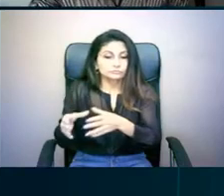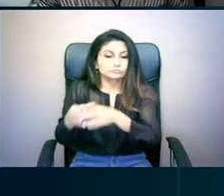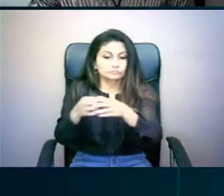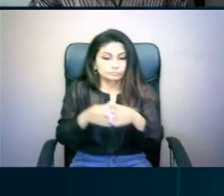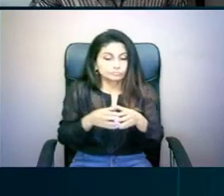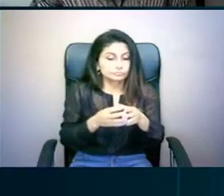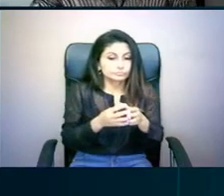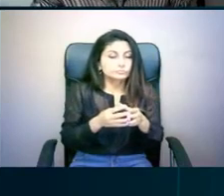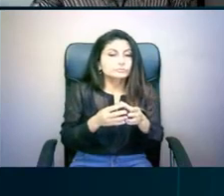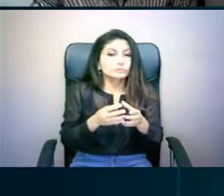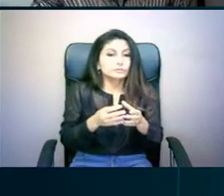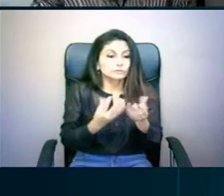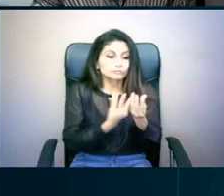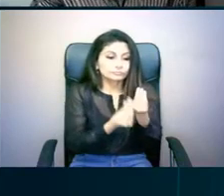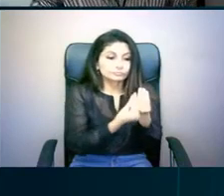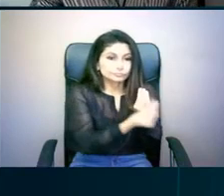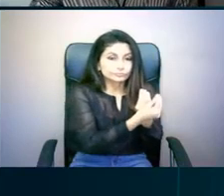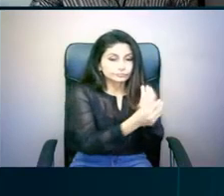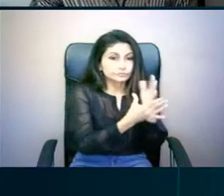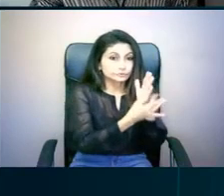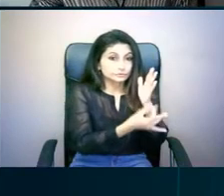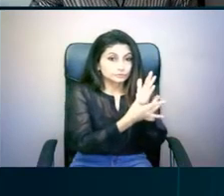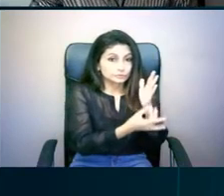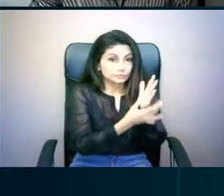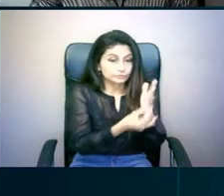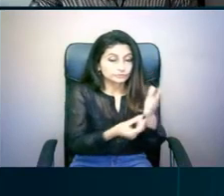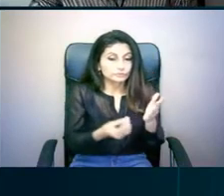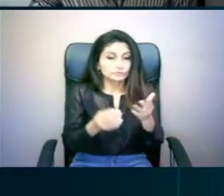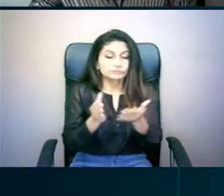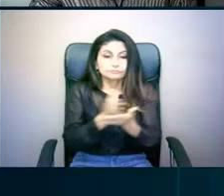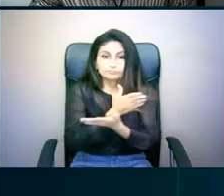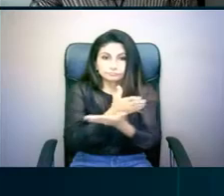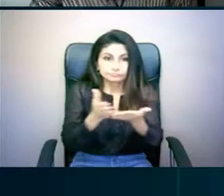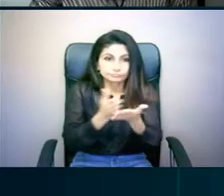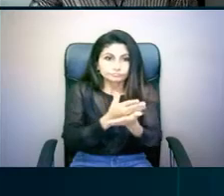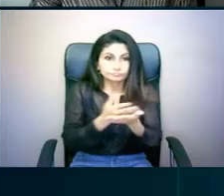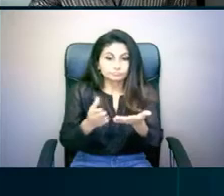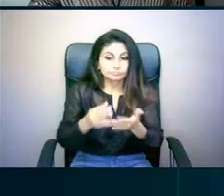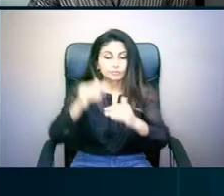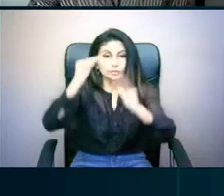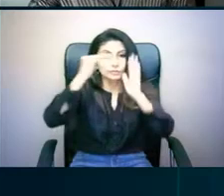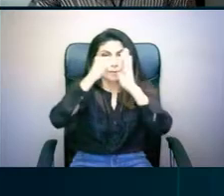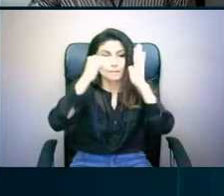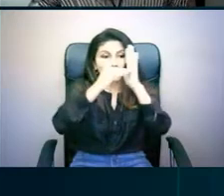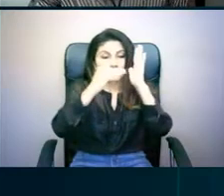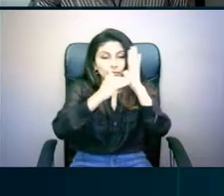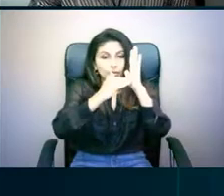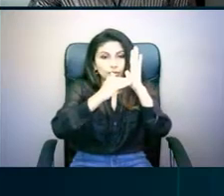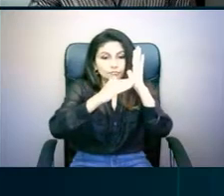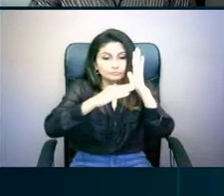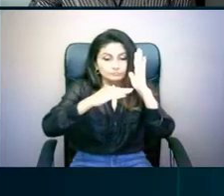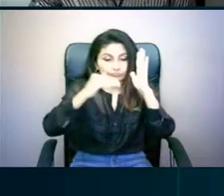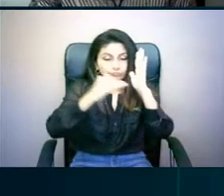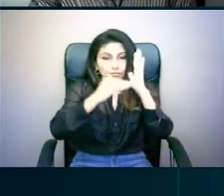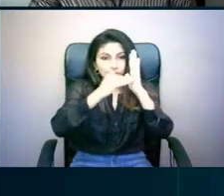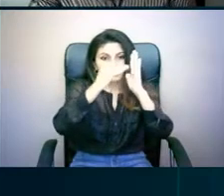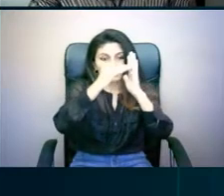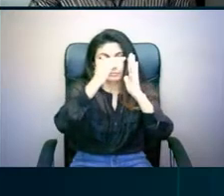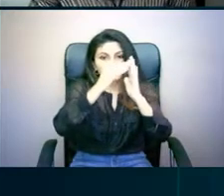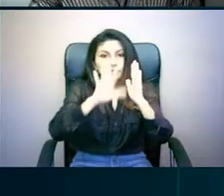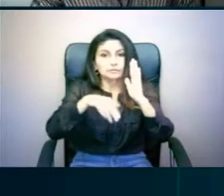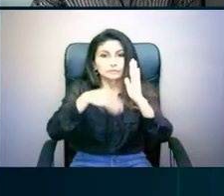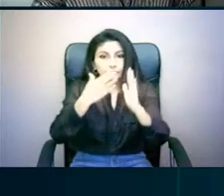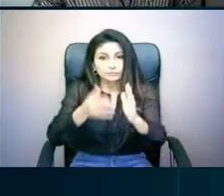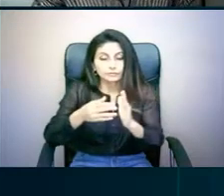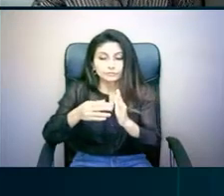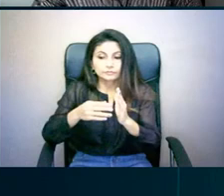de líquidos, se separa en sedimentación y se hace la